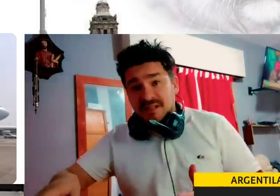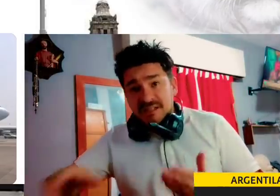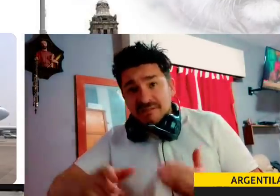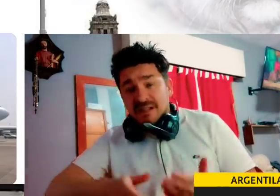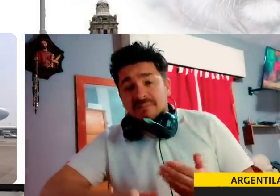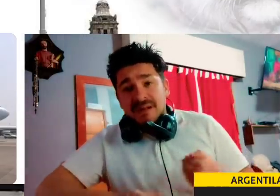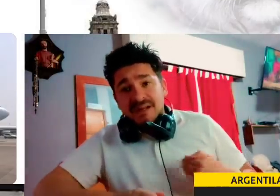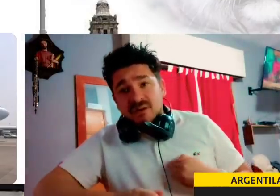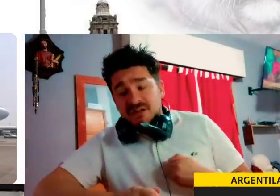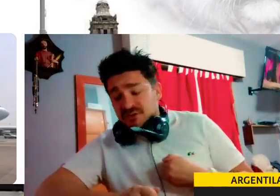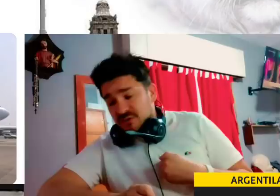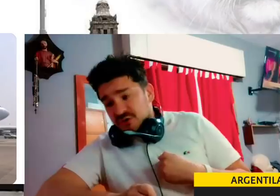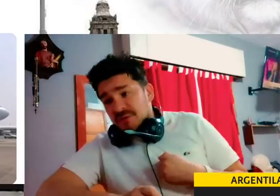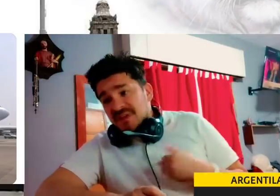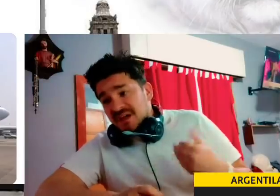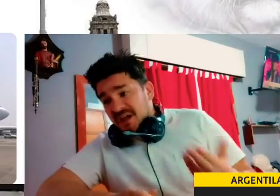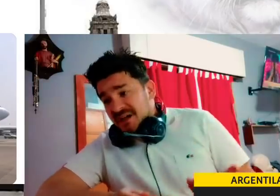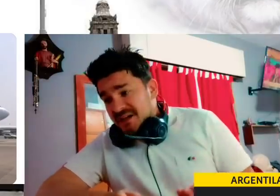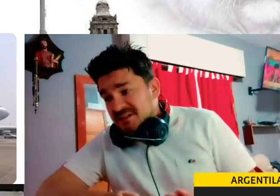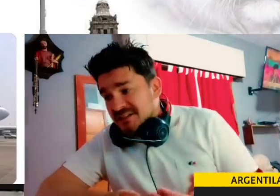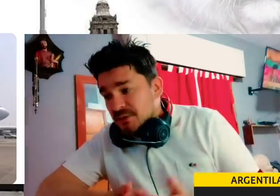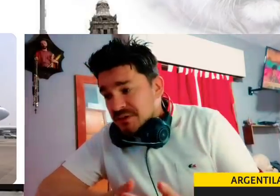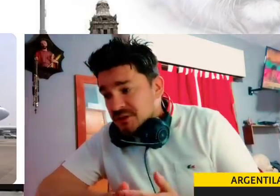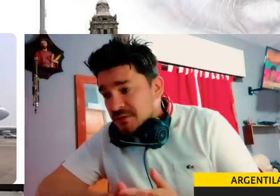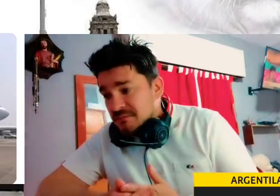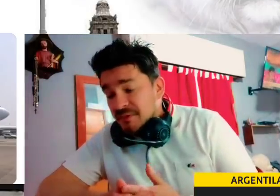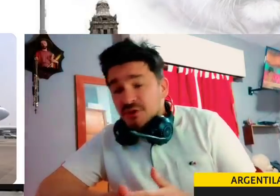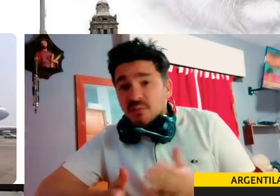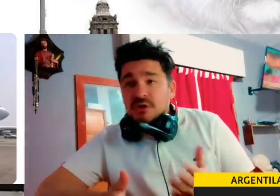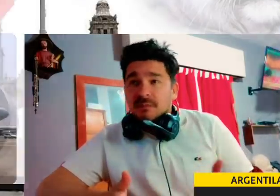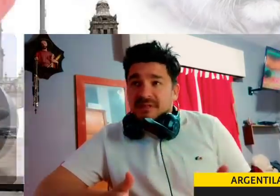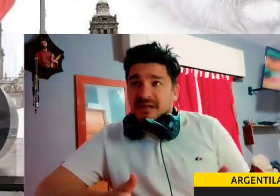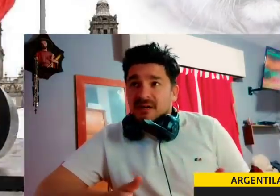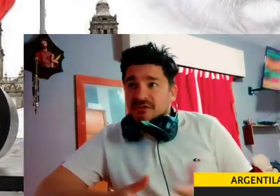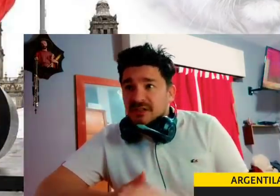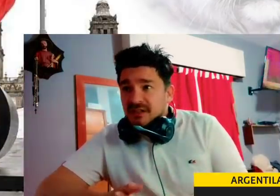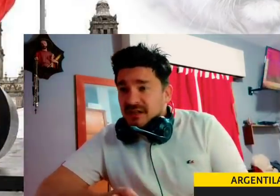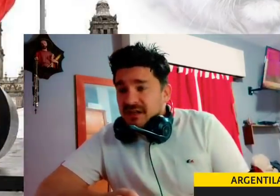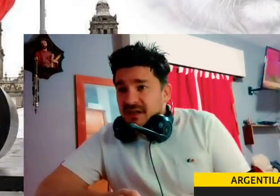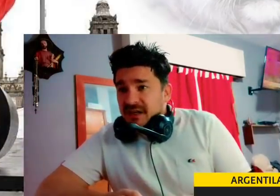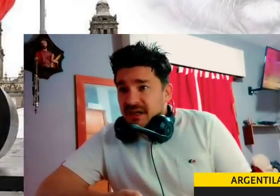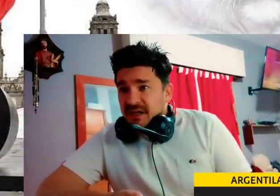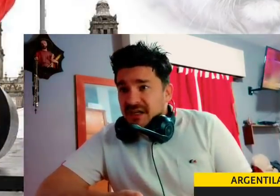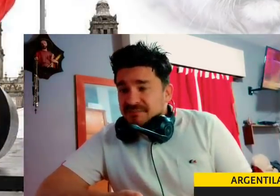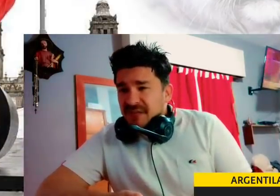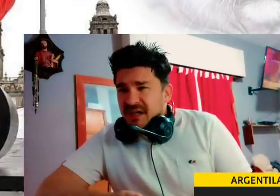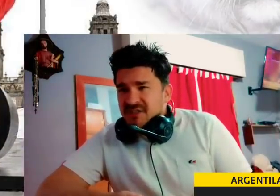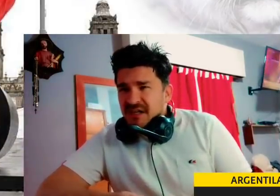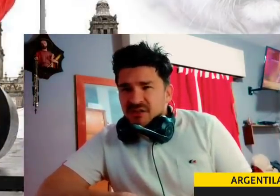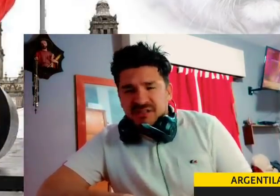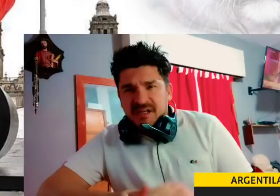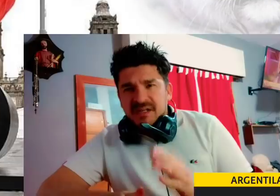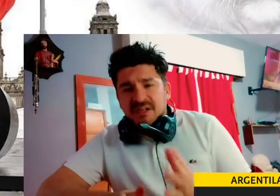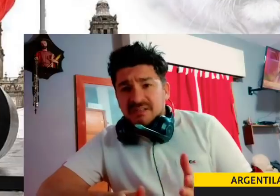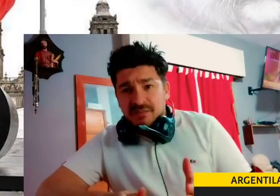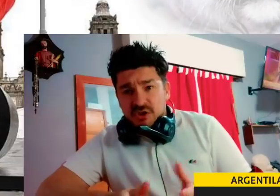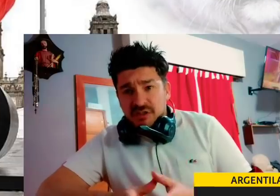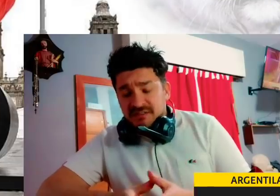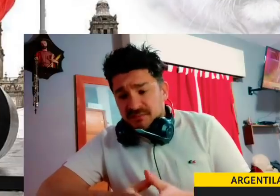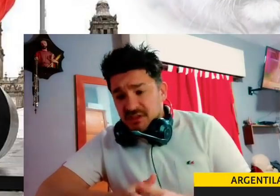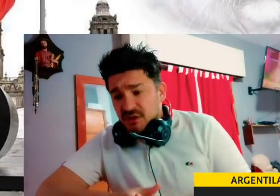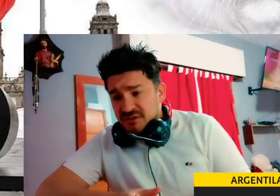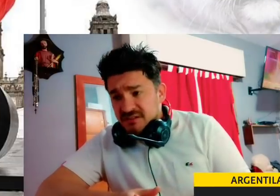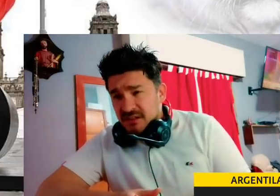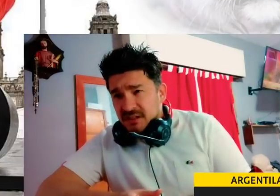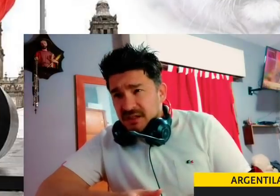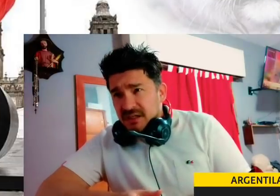muy importante. Y, de verdad, me alegra el corazón un montón. Acá en Argentina estamos viviendo momentos muy complicados. Acá llegaron cerca de 13